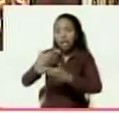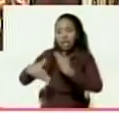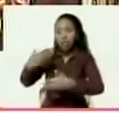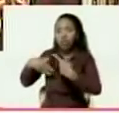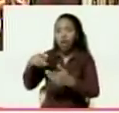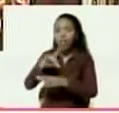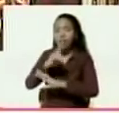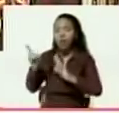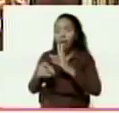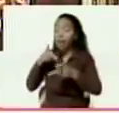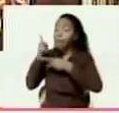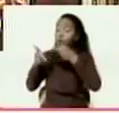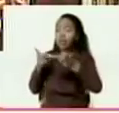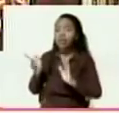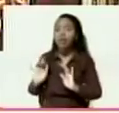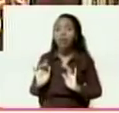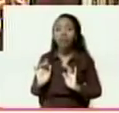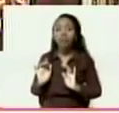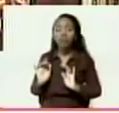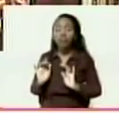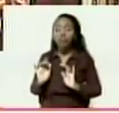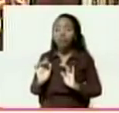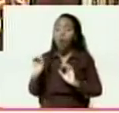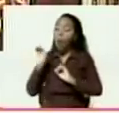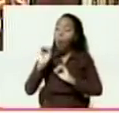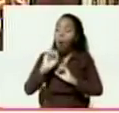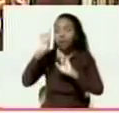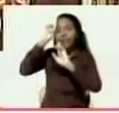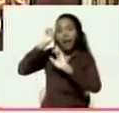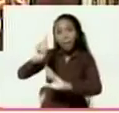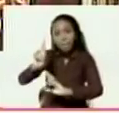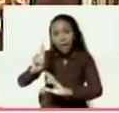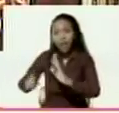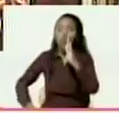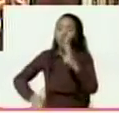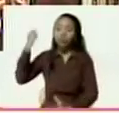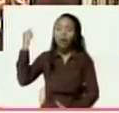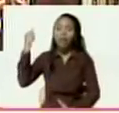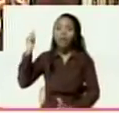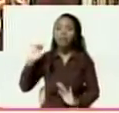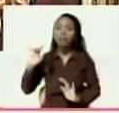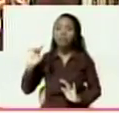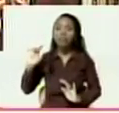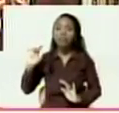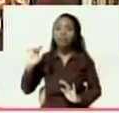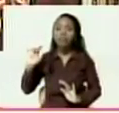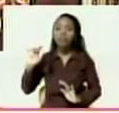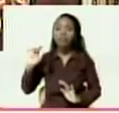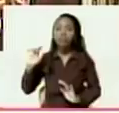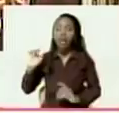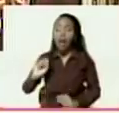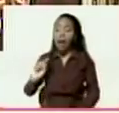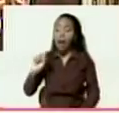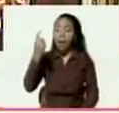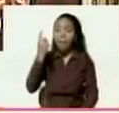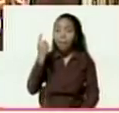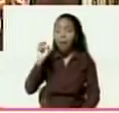políticas. O se respetan definitivamente. Sobre la primera